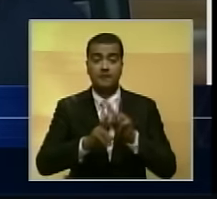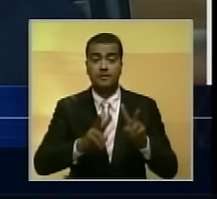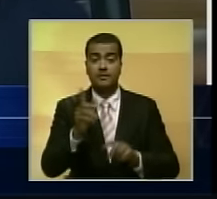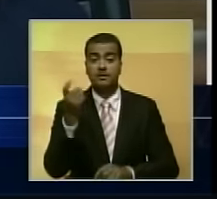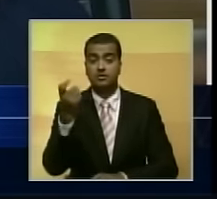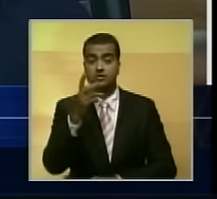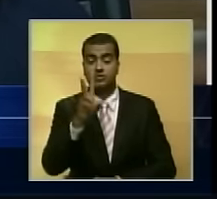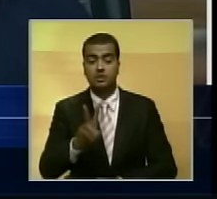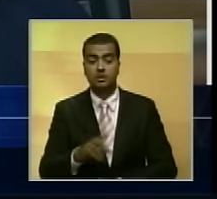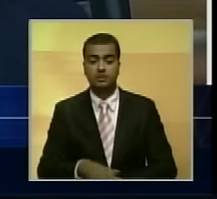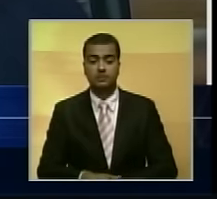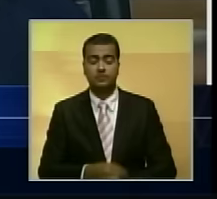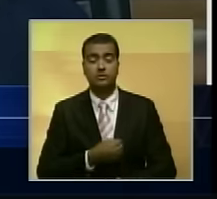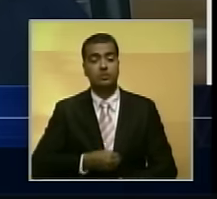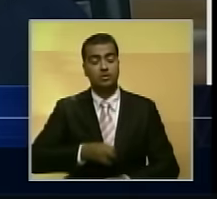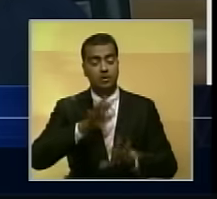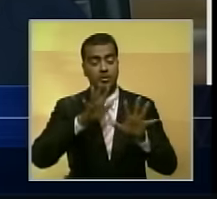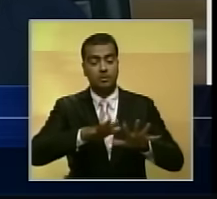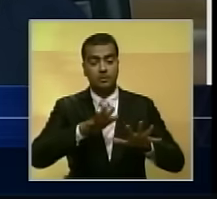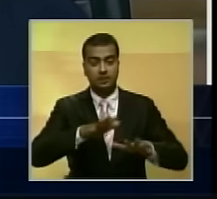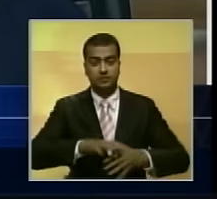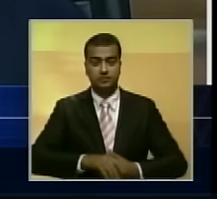Venezuela, nuestro reconocimiento.